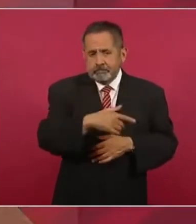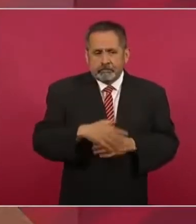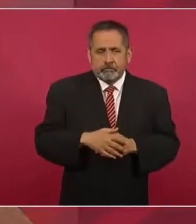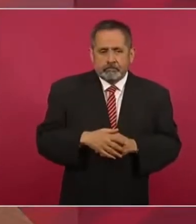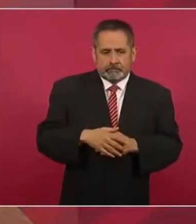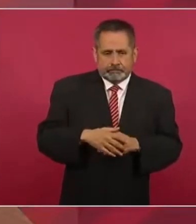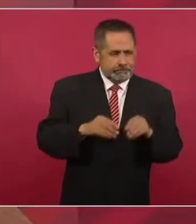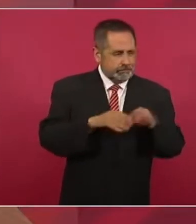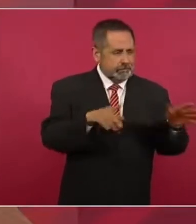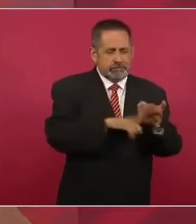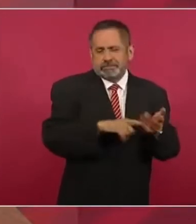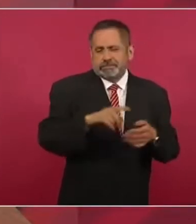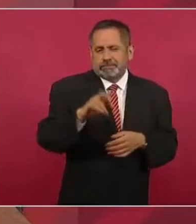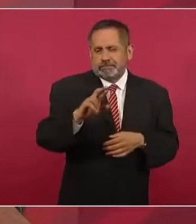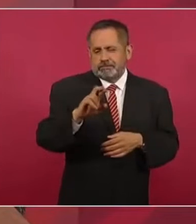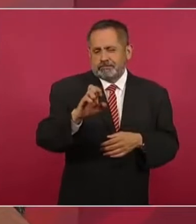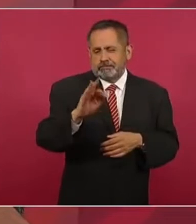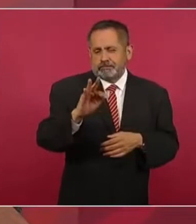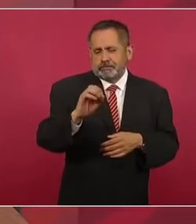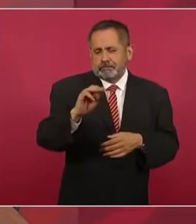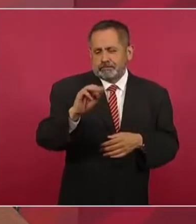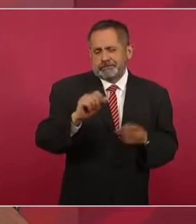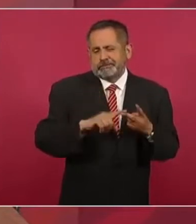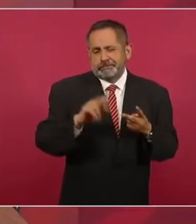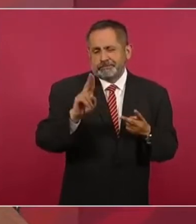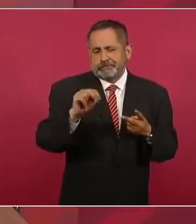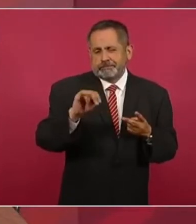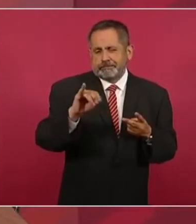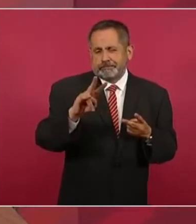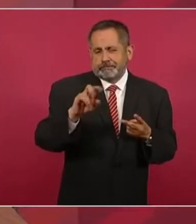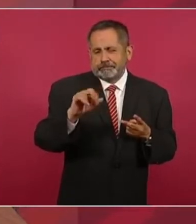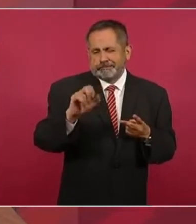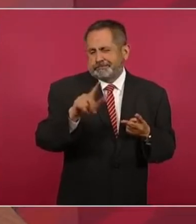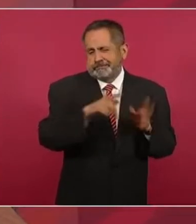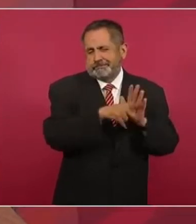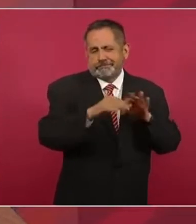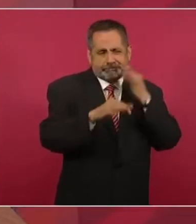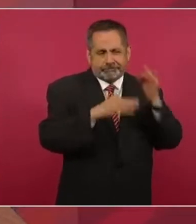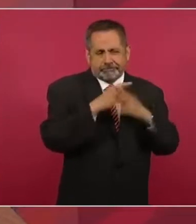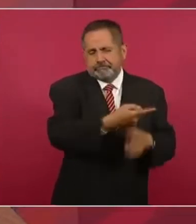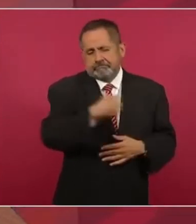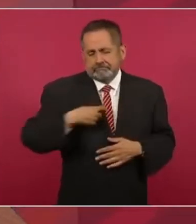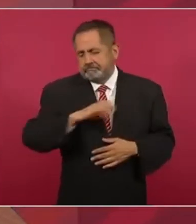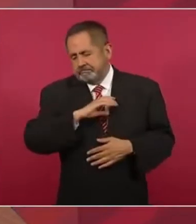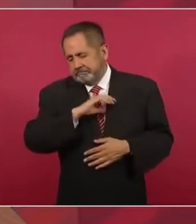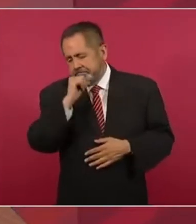seguramente el Reforma, el Universal, ¿no?, los medios que no nos quieren,